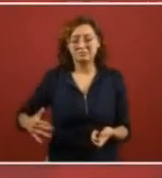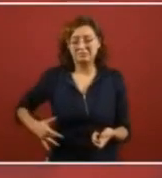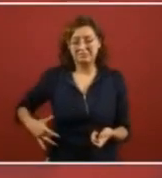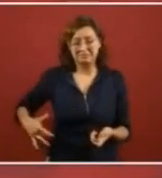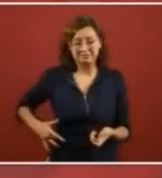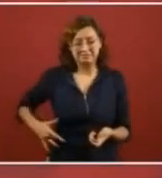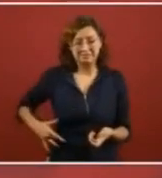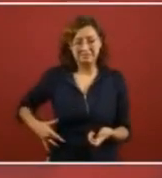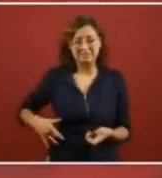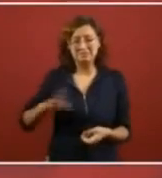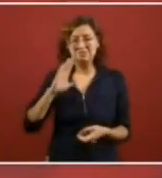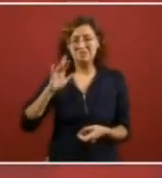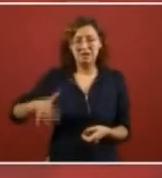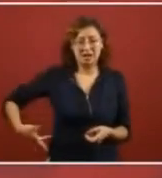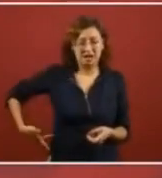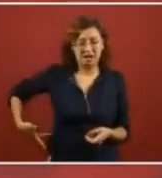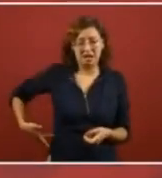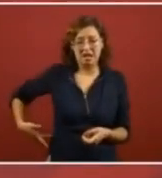originan o se